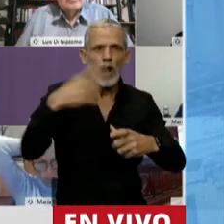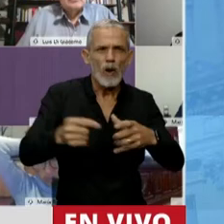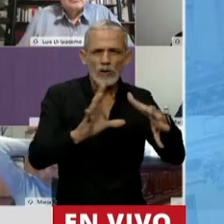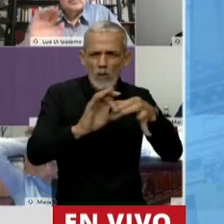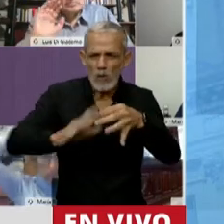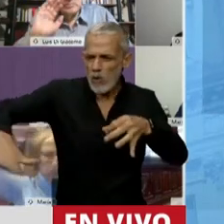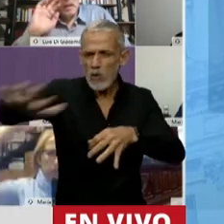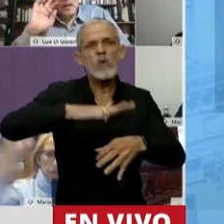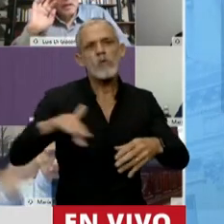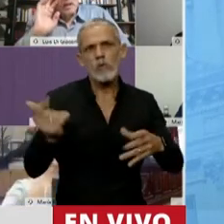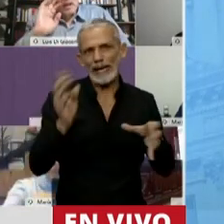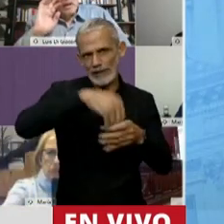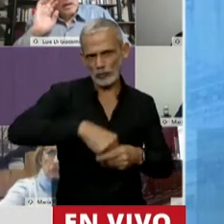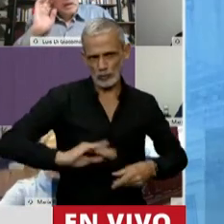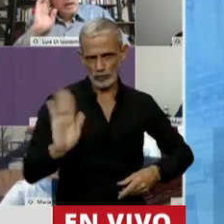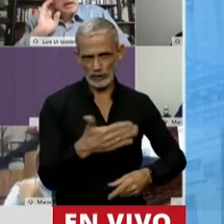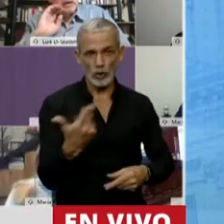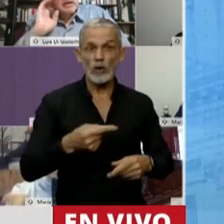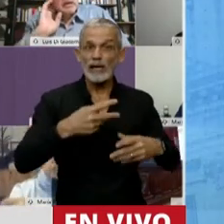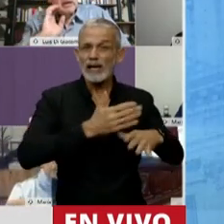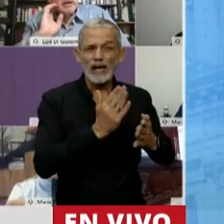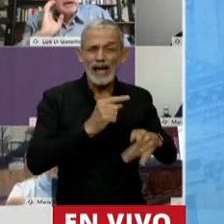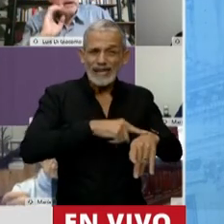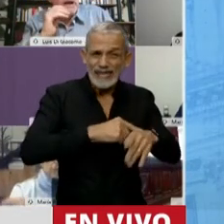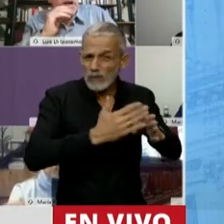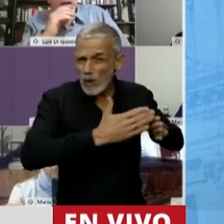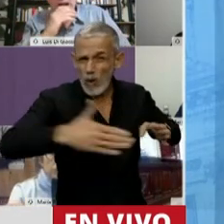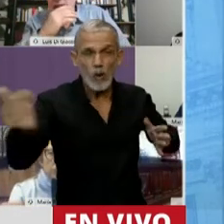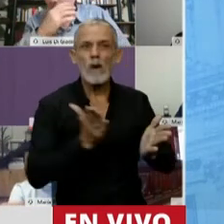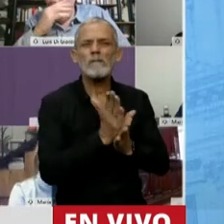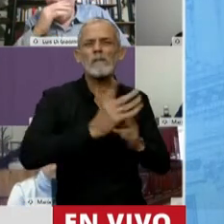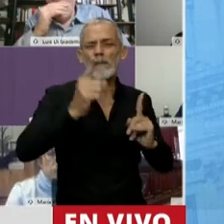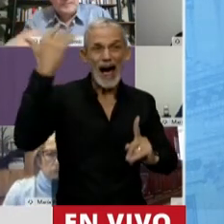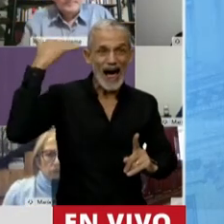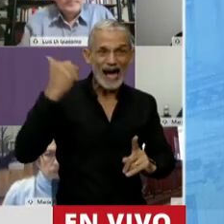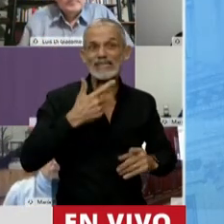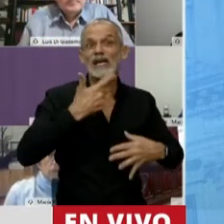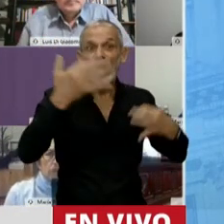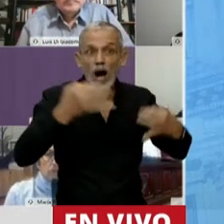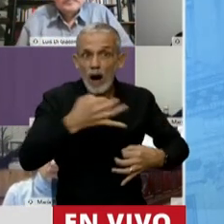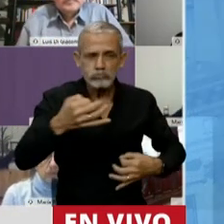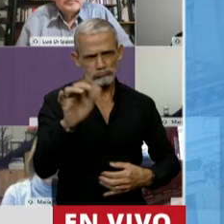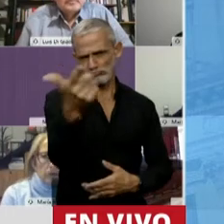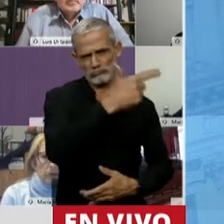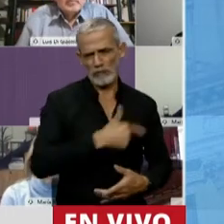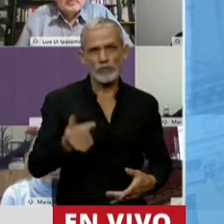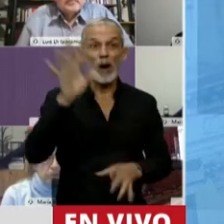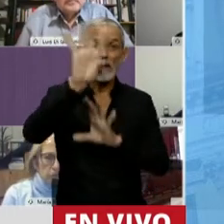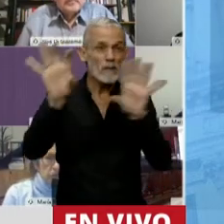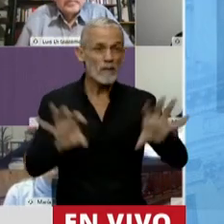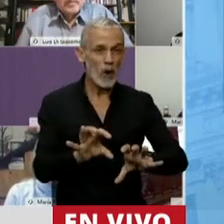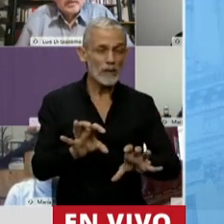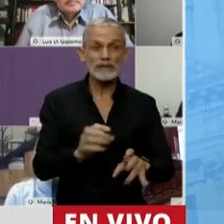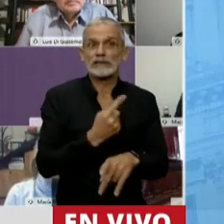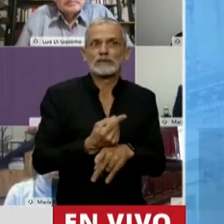ecosistema. Pero además, ese plazo indeterminado, esa perpetuidad, no existe en la realidad de muchas provincias en las que justamente